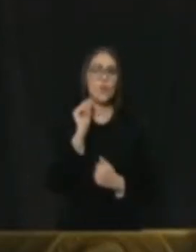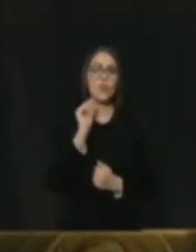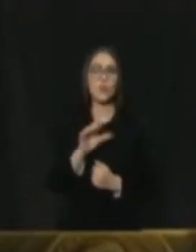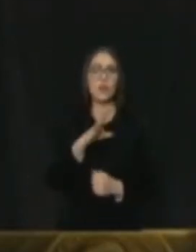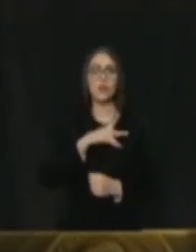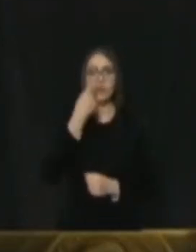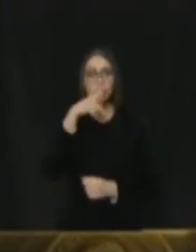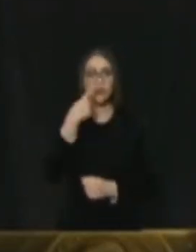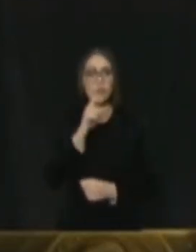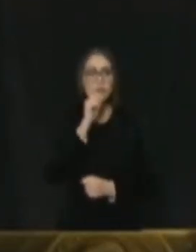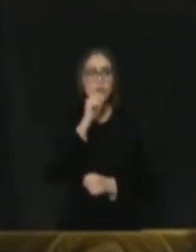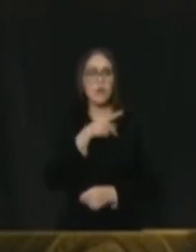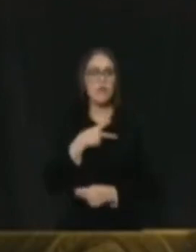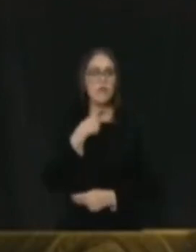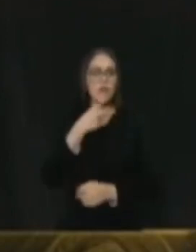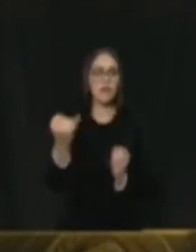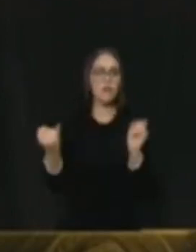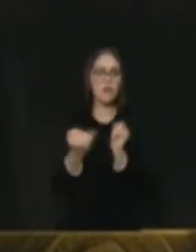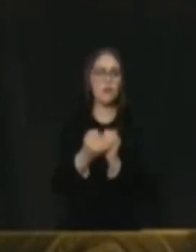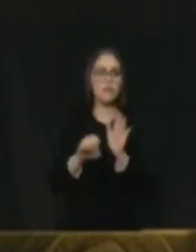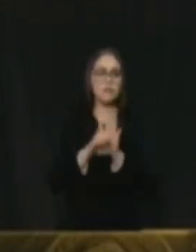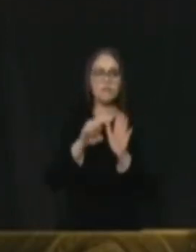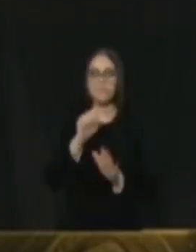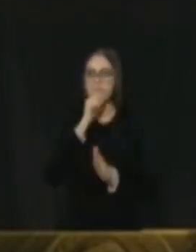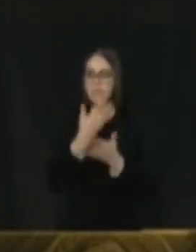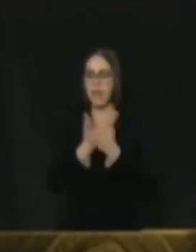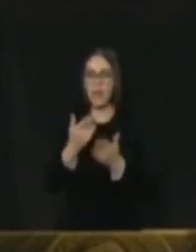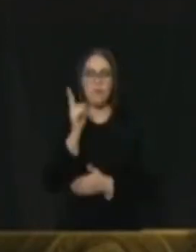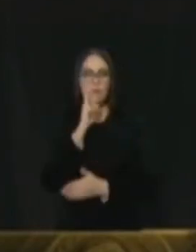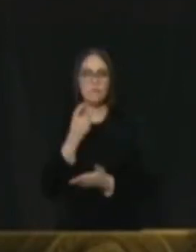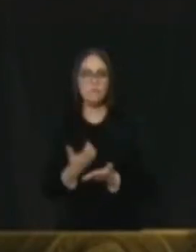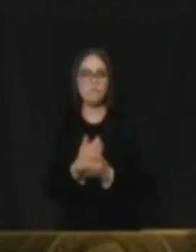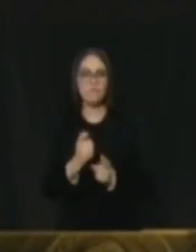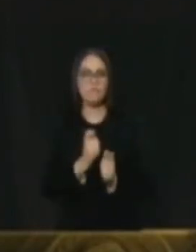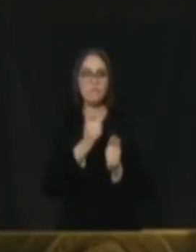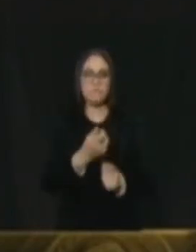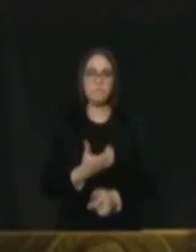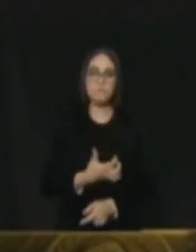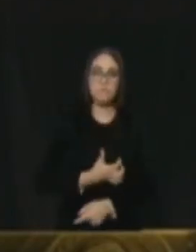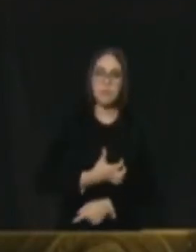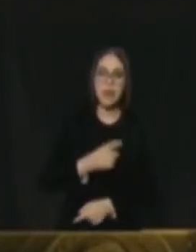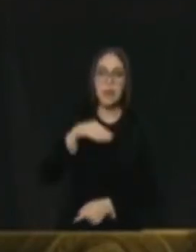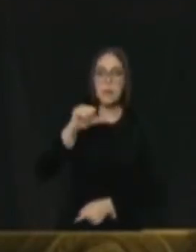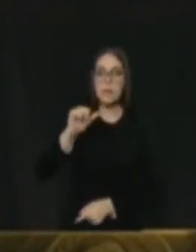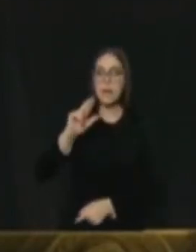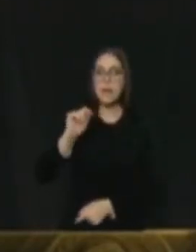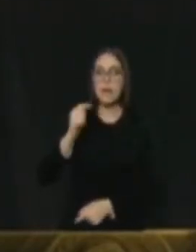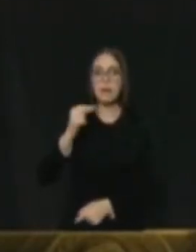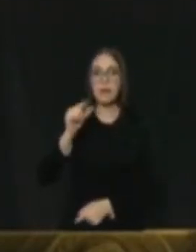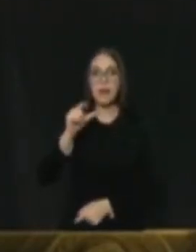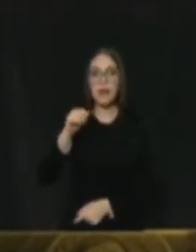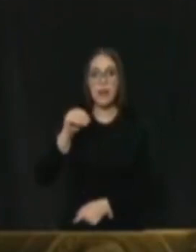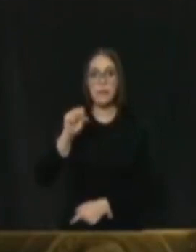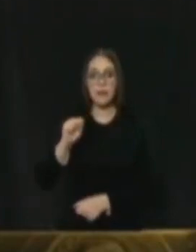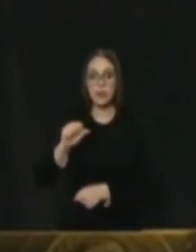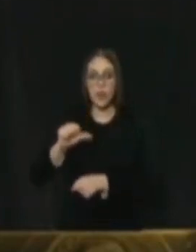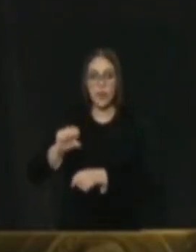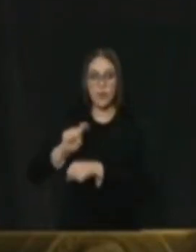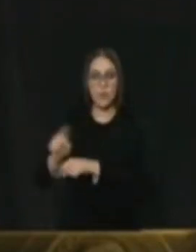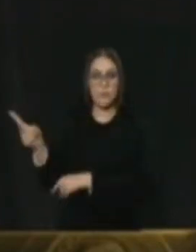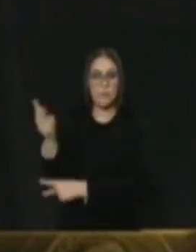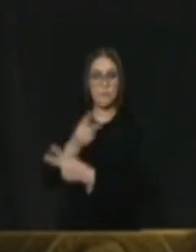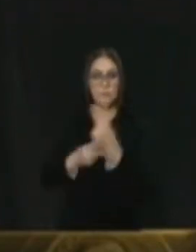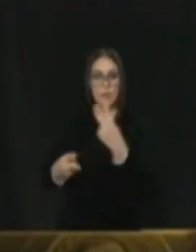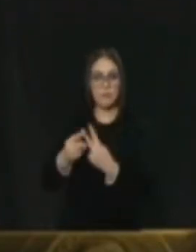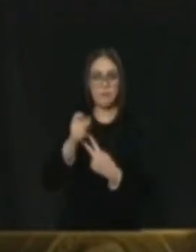propias voces, como lo ha hecho nuestra galardonada. Marta Lamas, su entrañable amiga aquí presente, describe